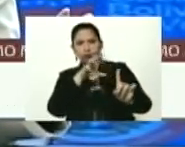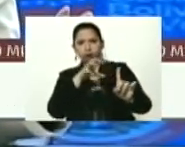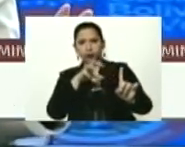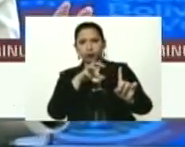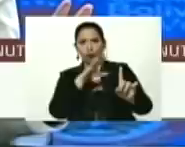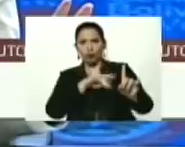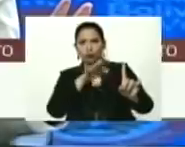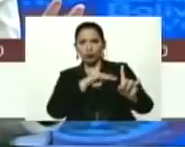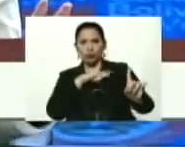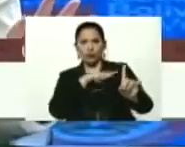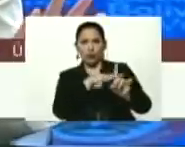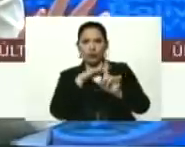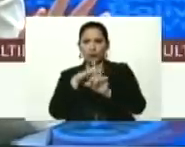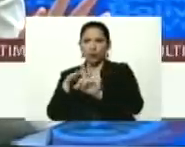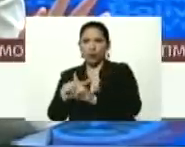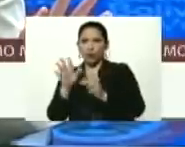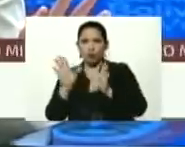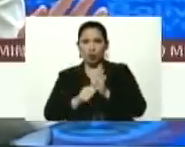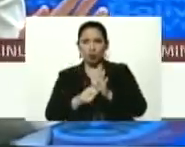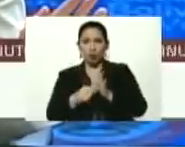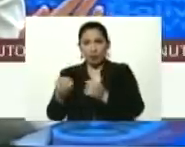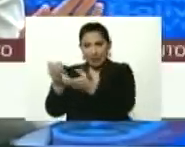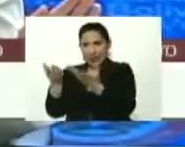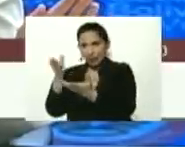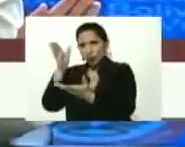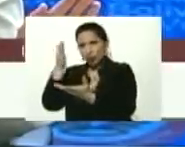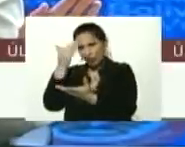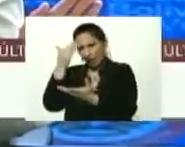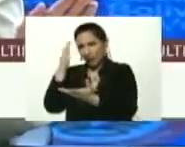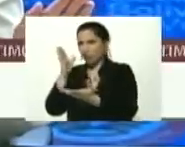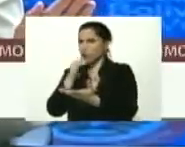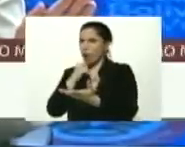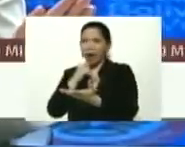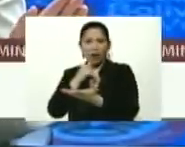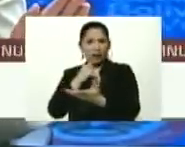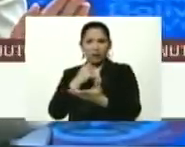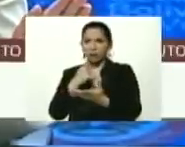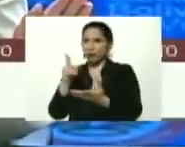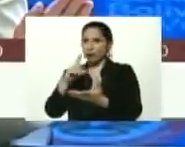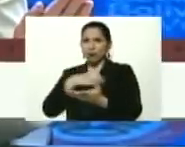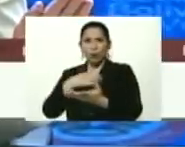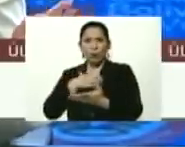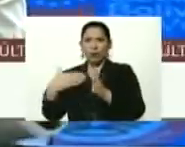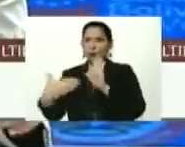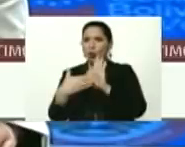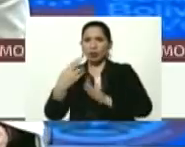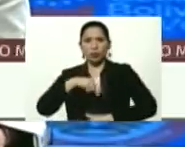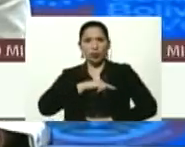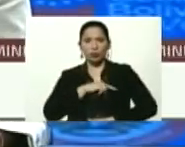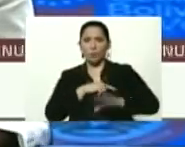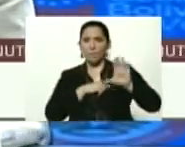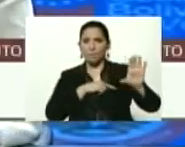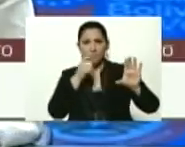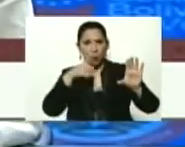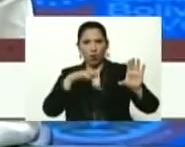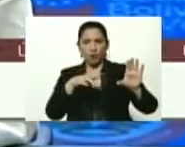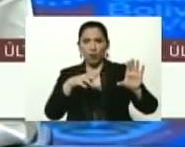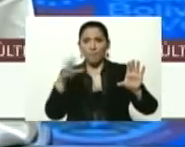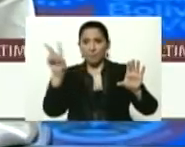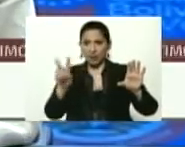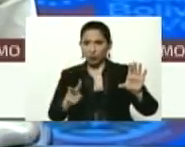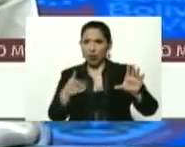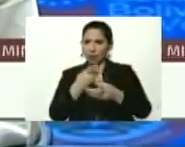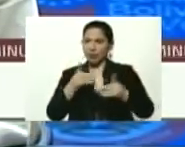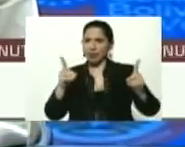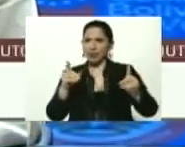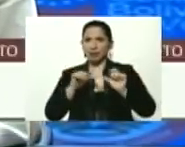usurpar. Porque ellos saben que no pueden con nuestro pueblo y no pueden con Venezuela. La Venezuela digna seguirá